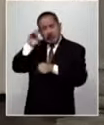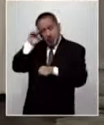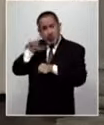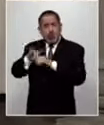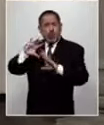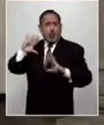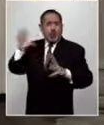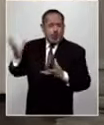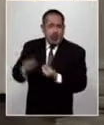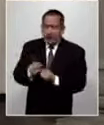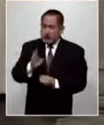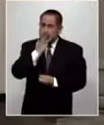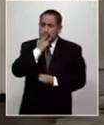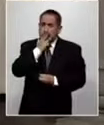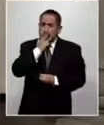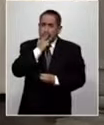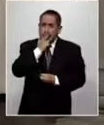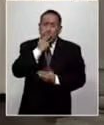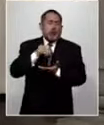cultural. Y esto no es,